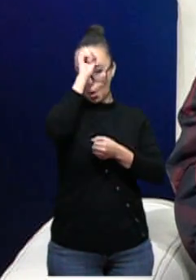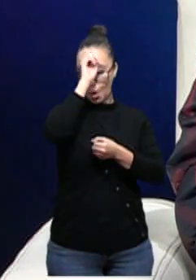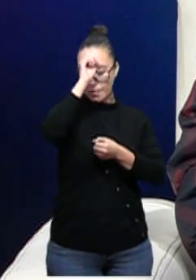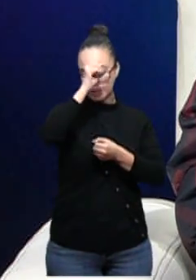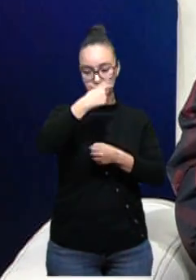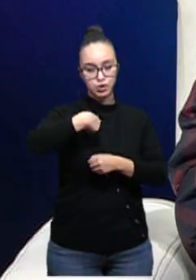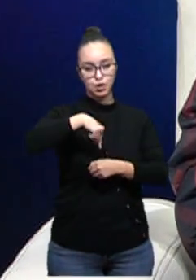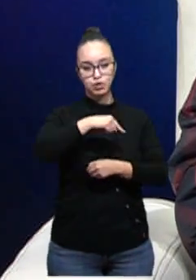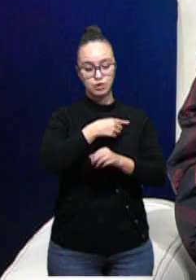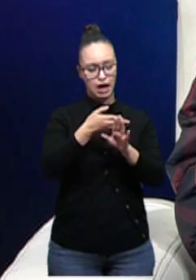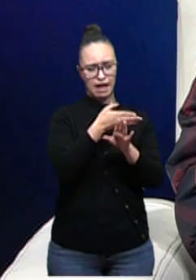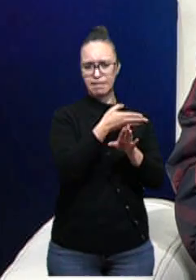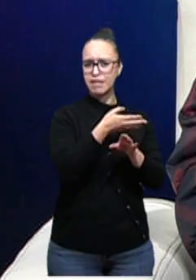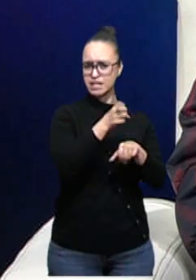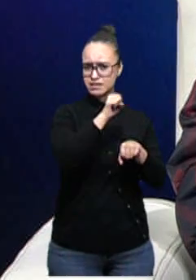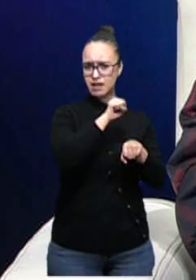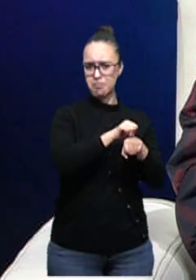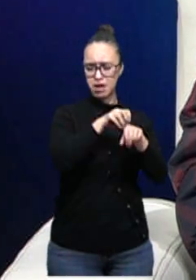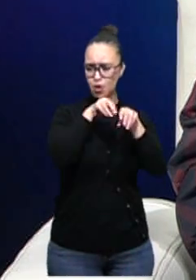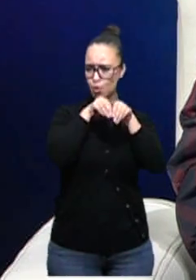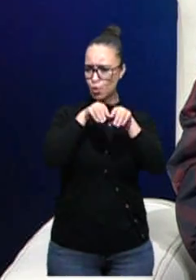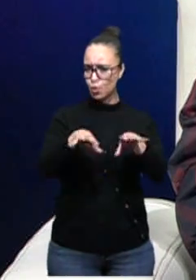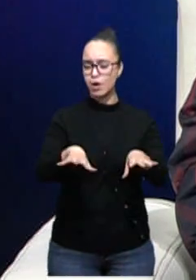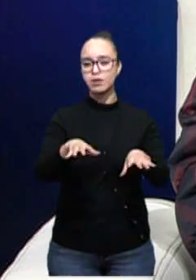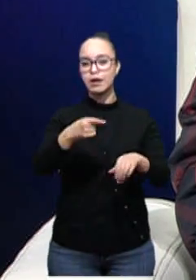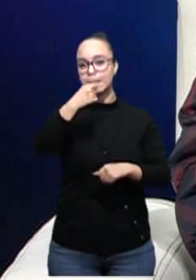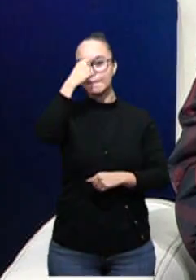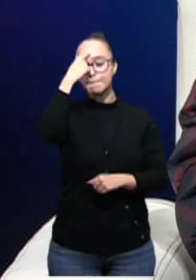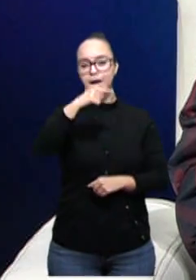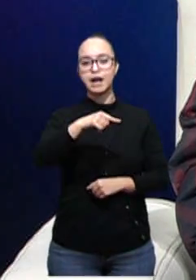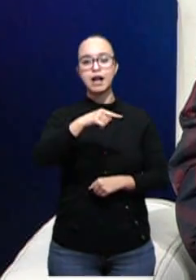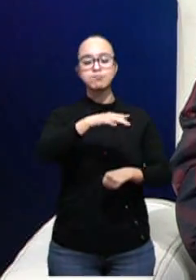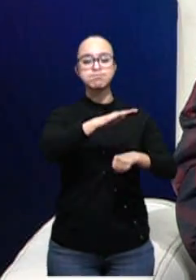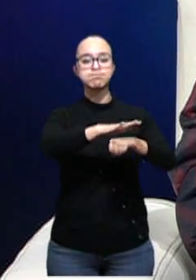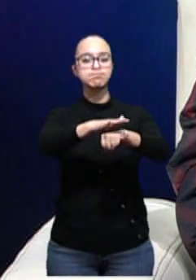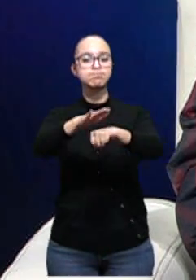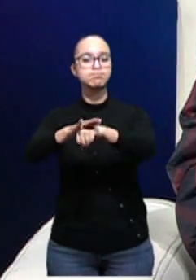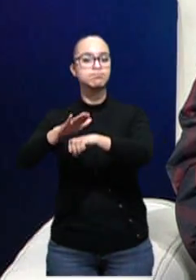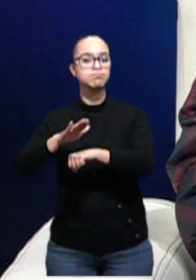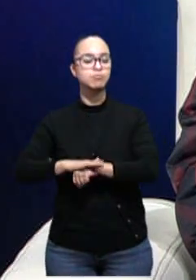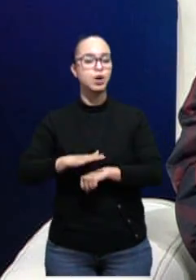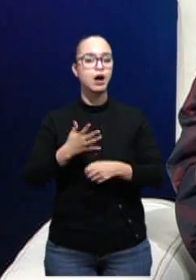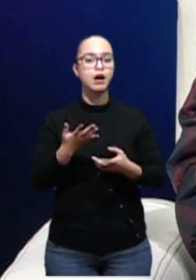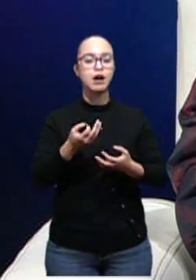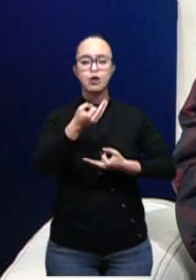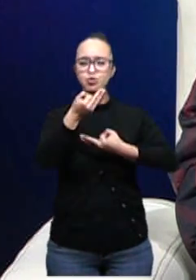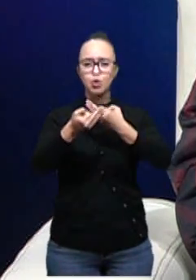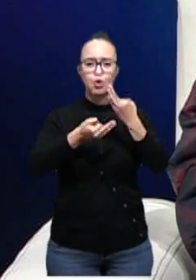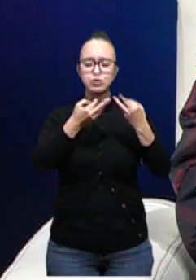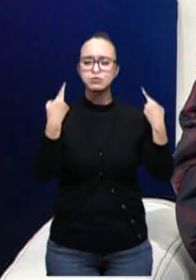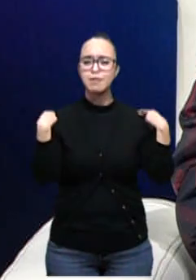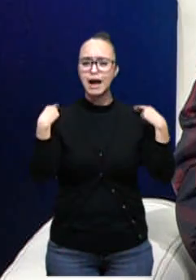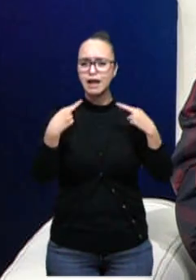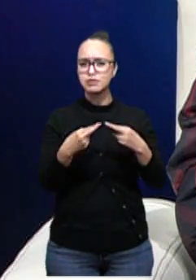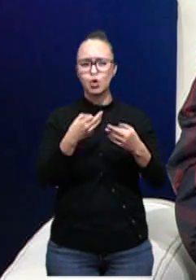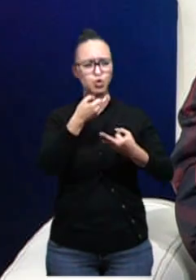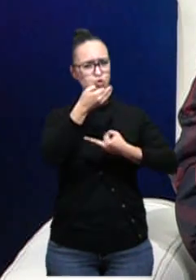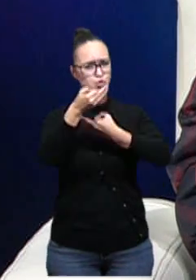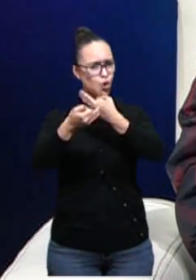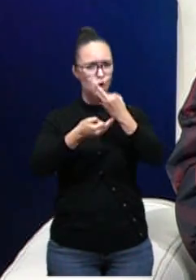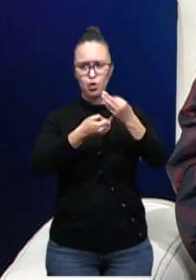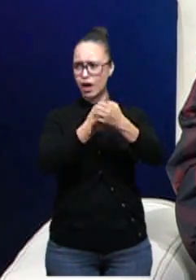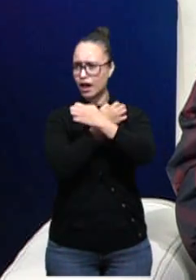la semana pasada con miras en donde estamos convocando a todos los maestros de todos los niveles